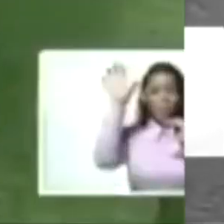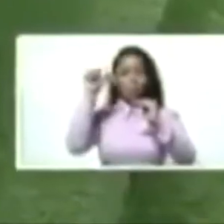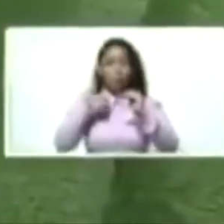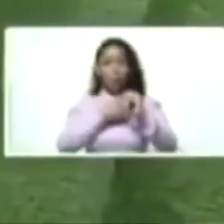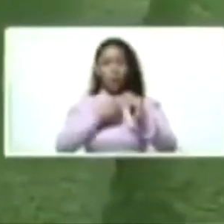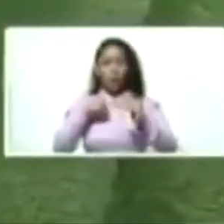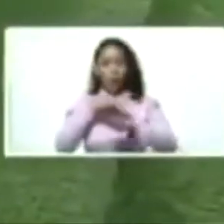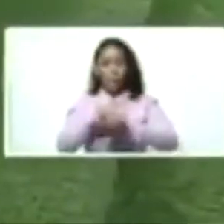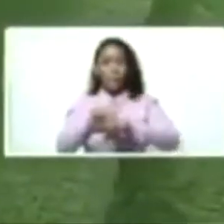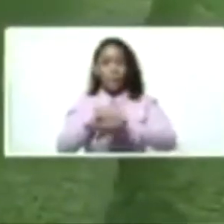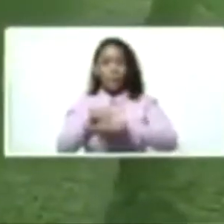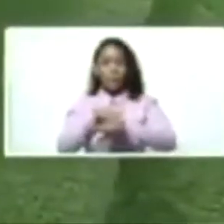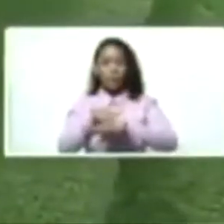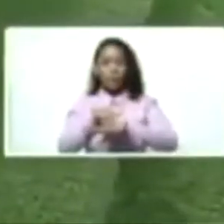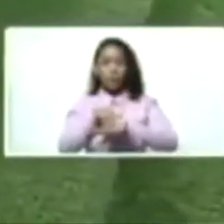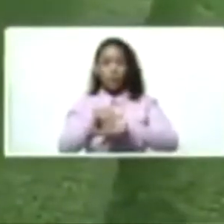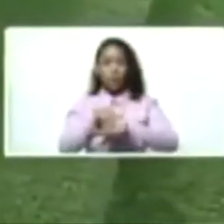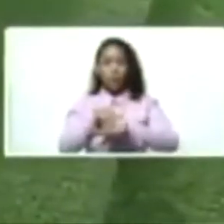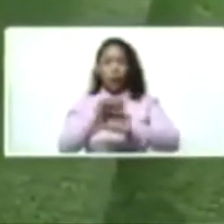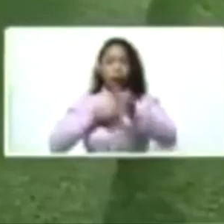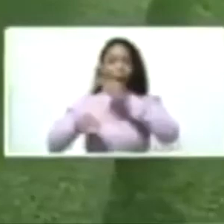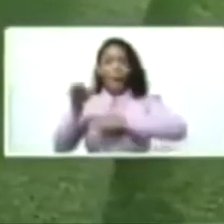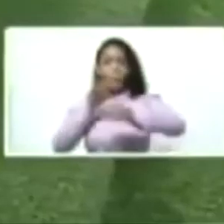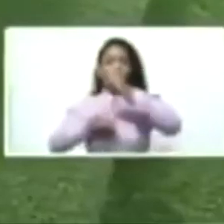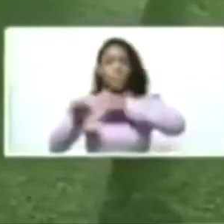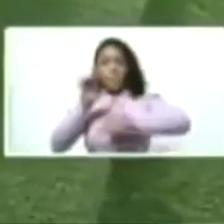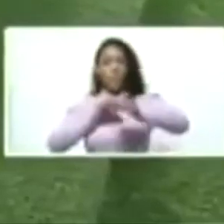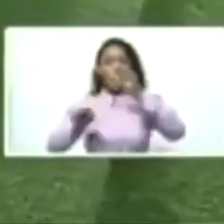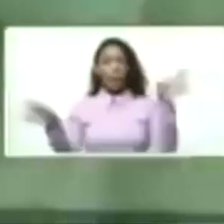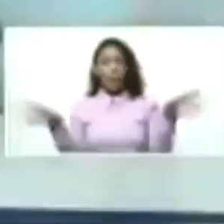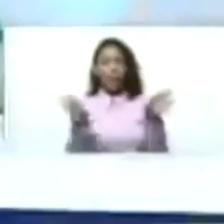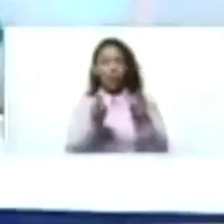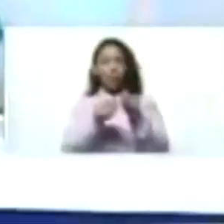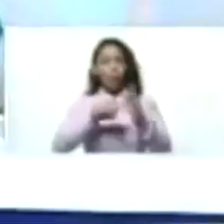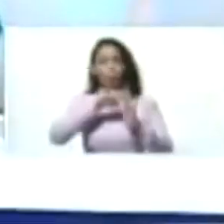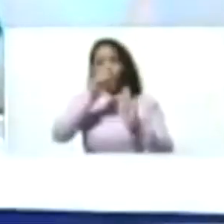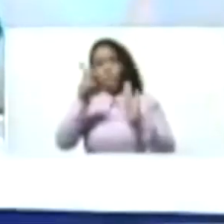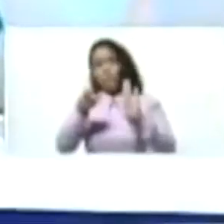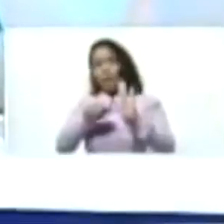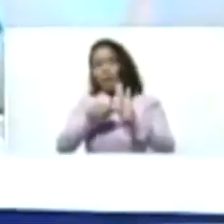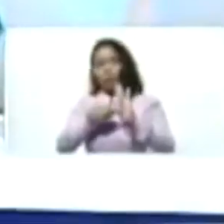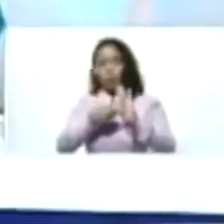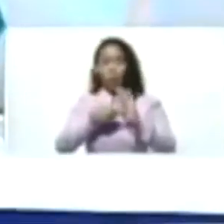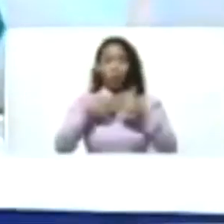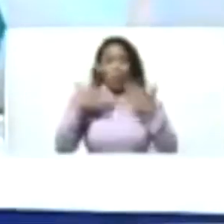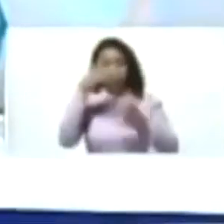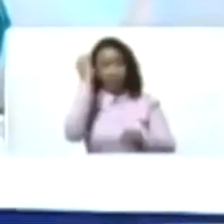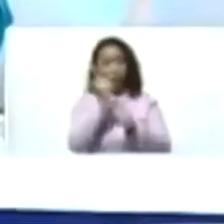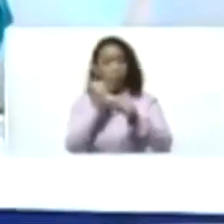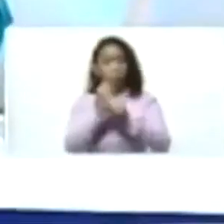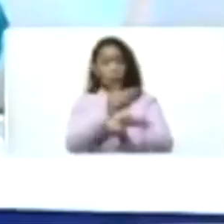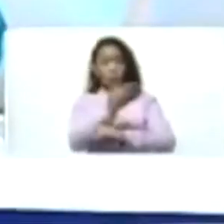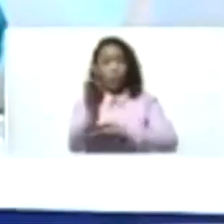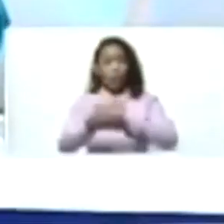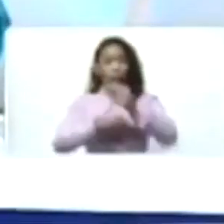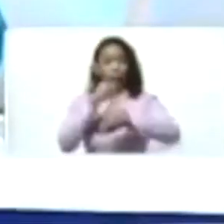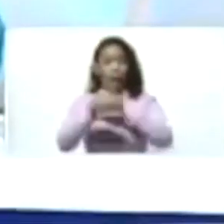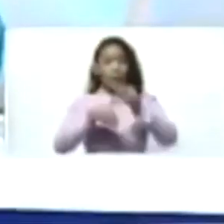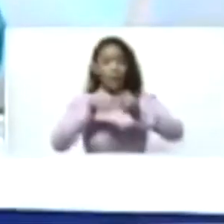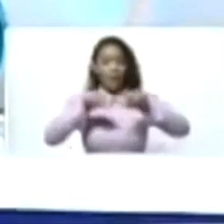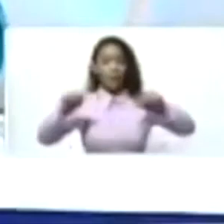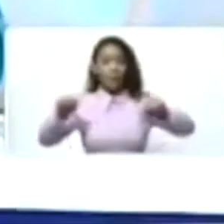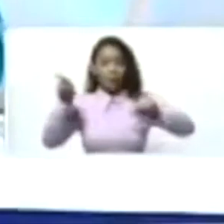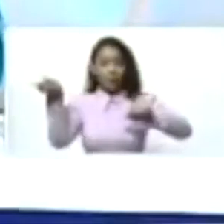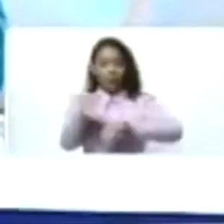que el ministro Rodolfo Marcos Torres me hiciera un resumen contundente de la labor que ustedes en el terreno,